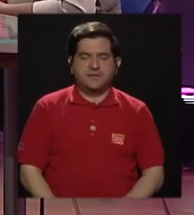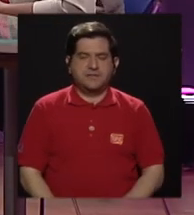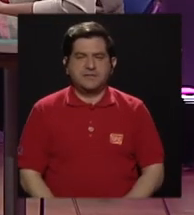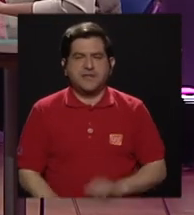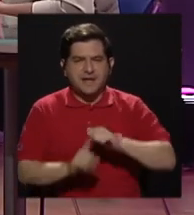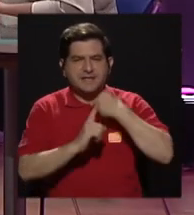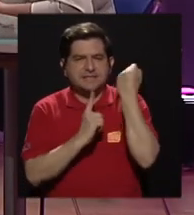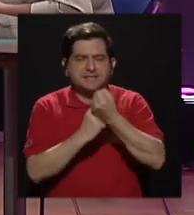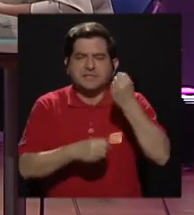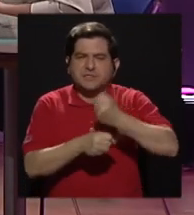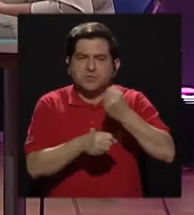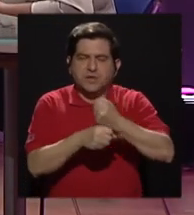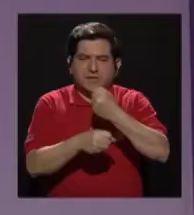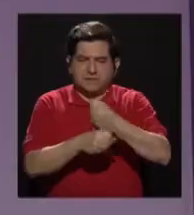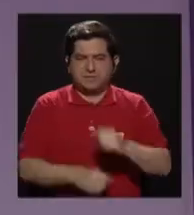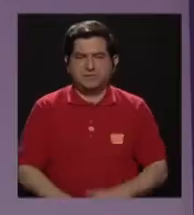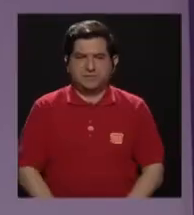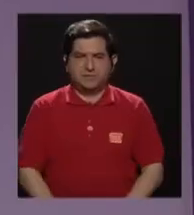laborales.